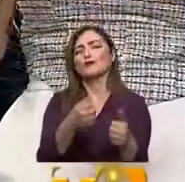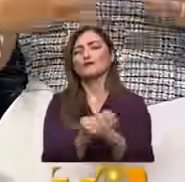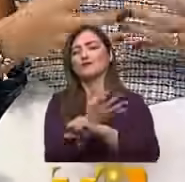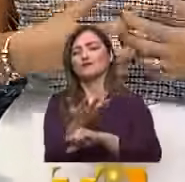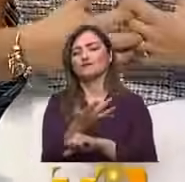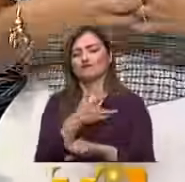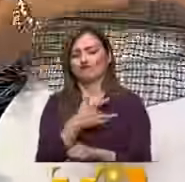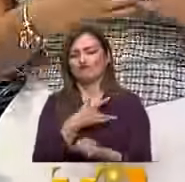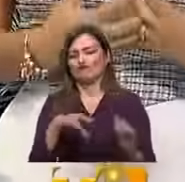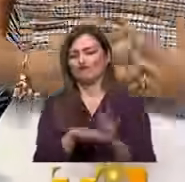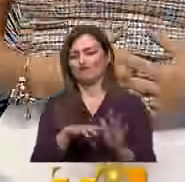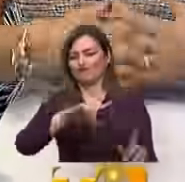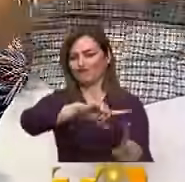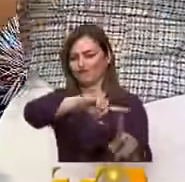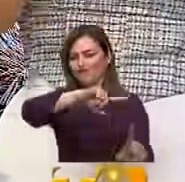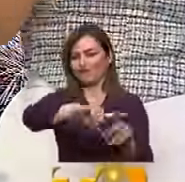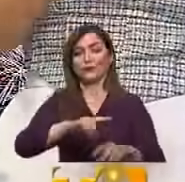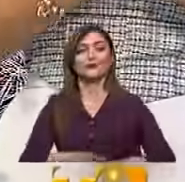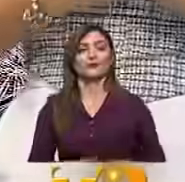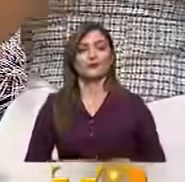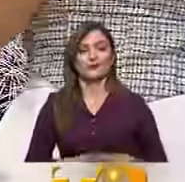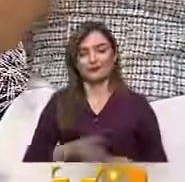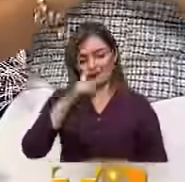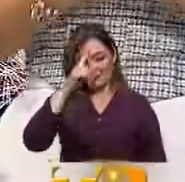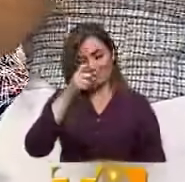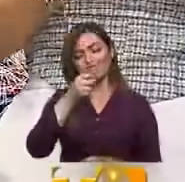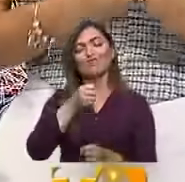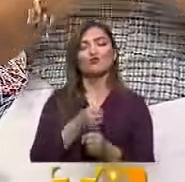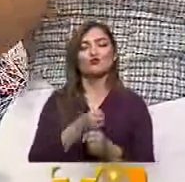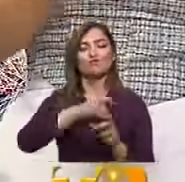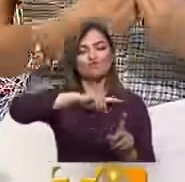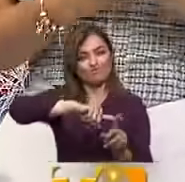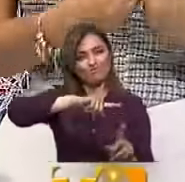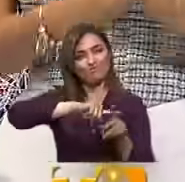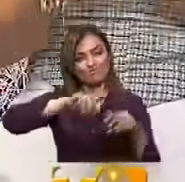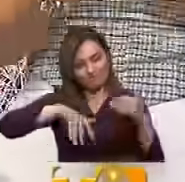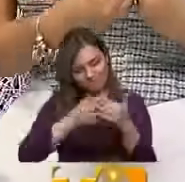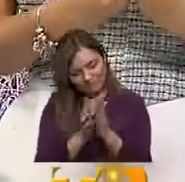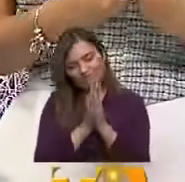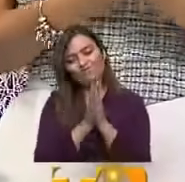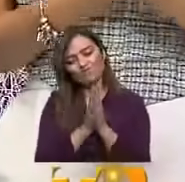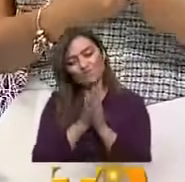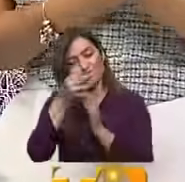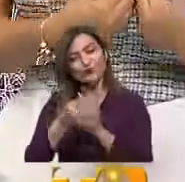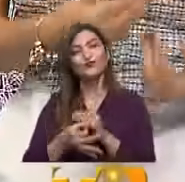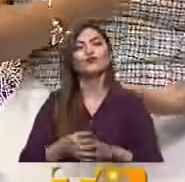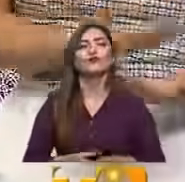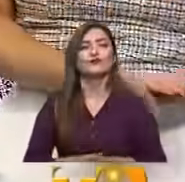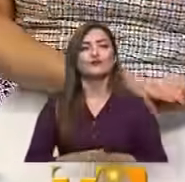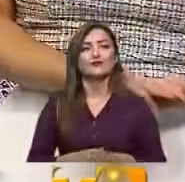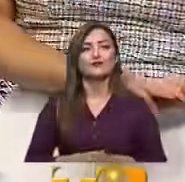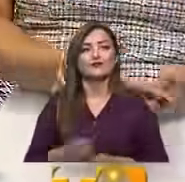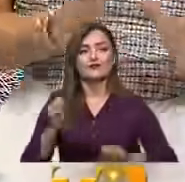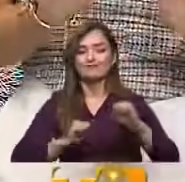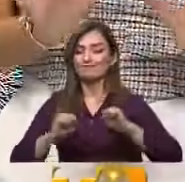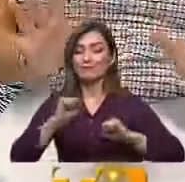esa energía positiva, con muchísimo fe, con muchísimo optimismo de que todo lo que usted pide se le va a hacer realidad, pero sabe que no se olvide de meterle